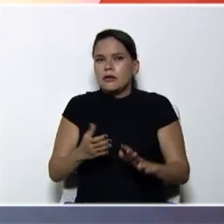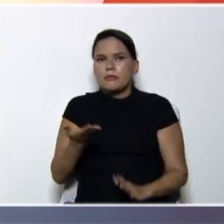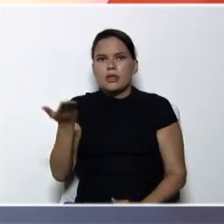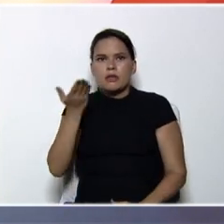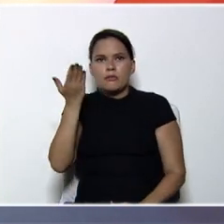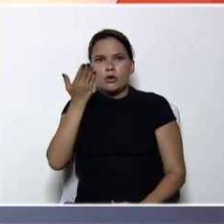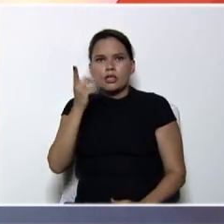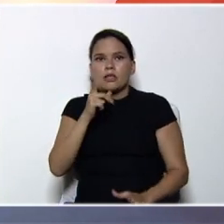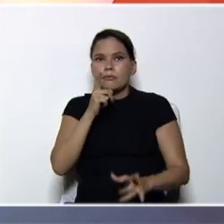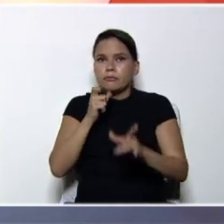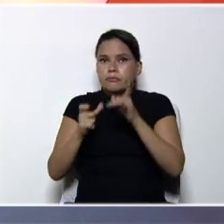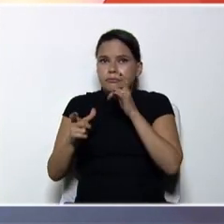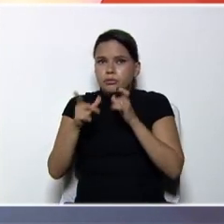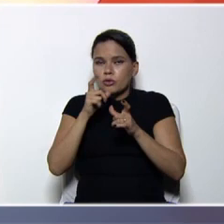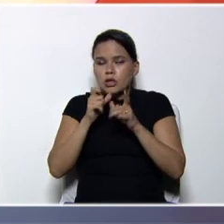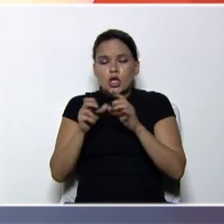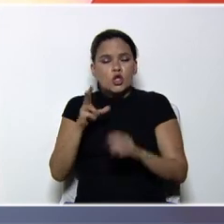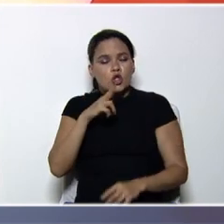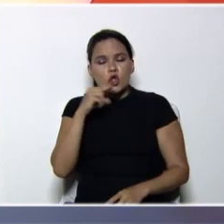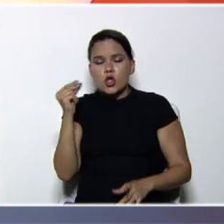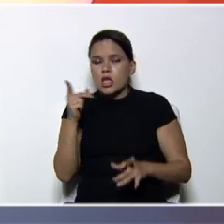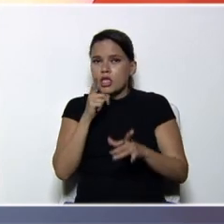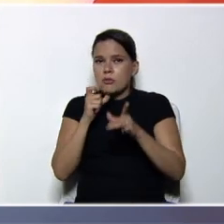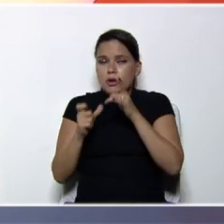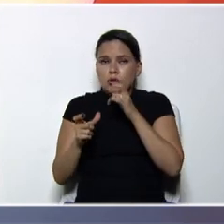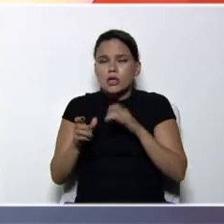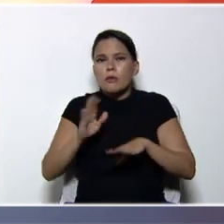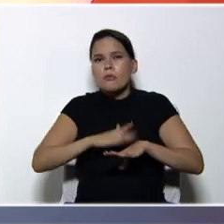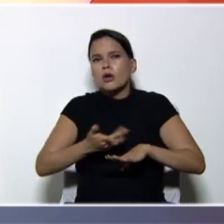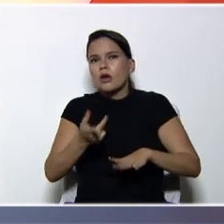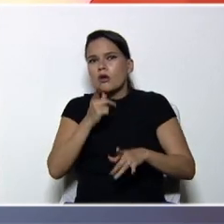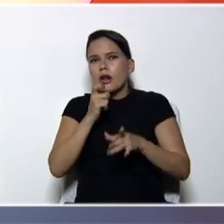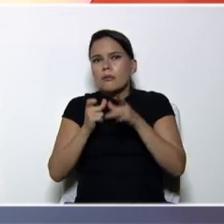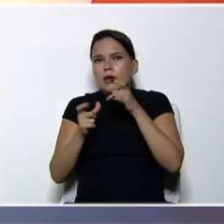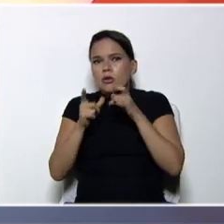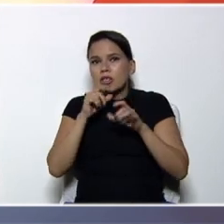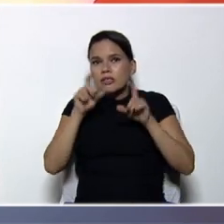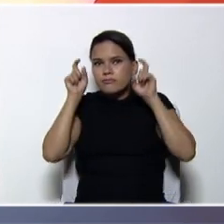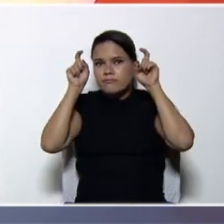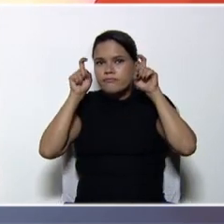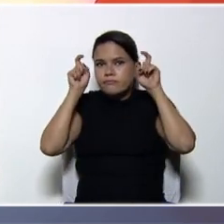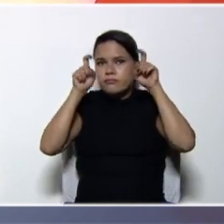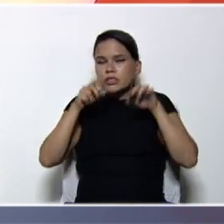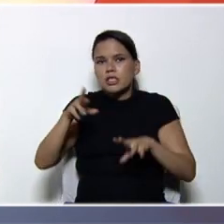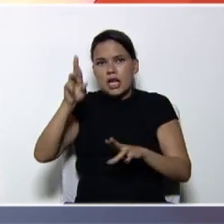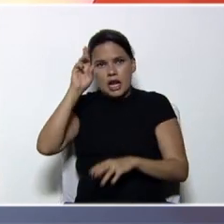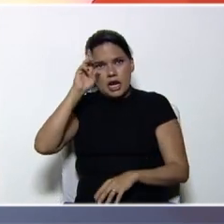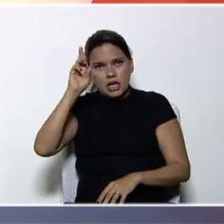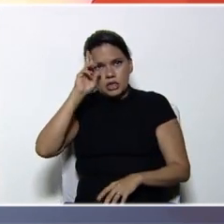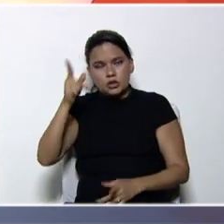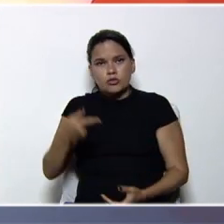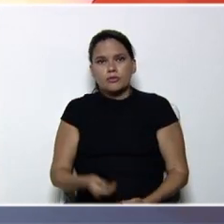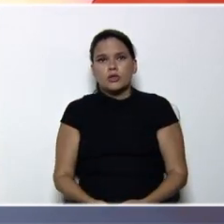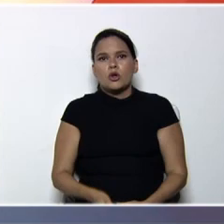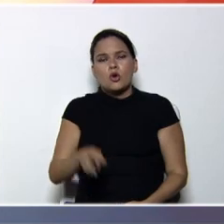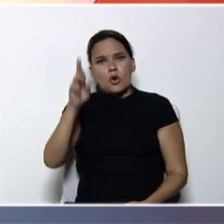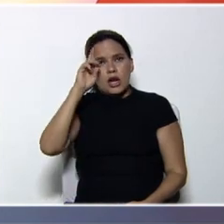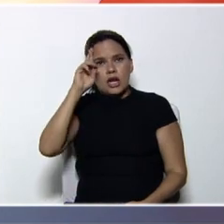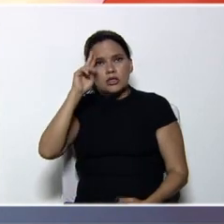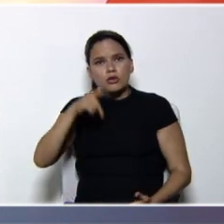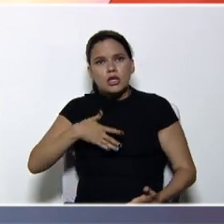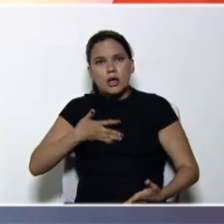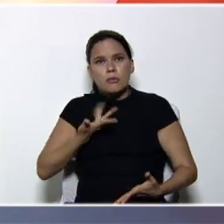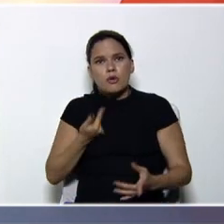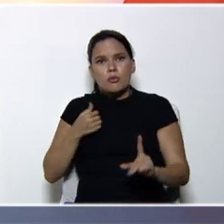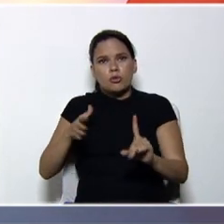muchachos, preguntar. No dejen de preguntar, porque con la pregunta es que se enseña a la razón. Con la razón es que podemos